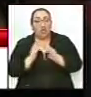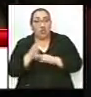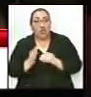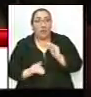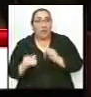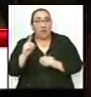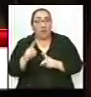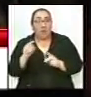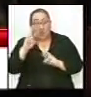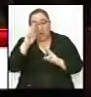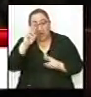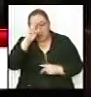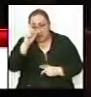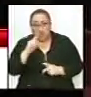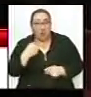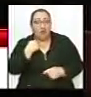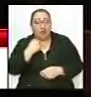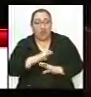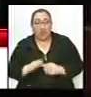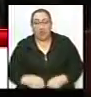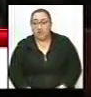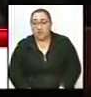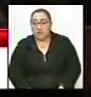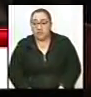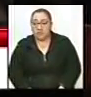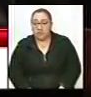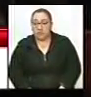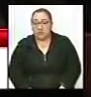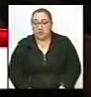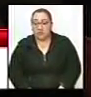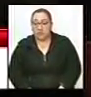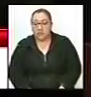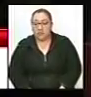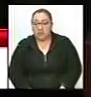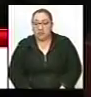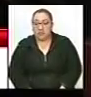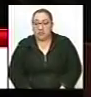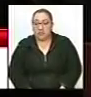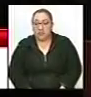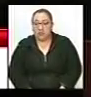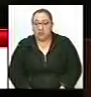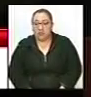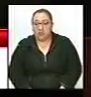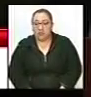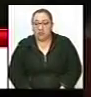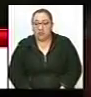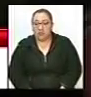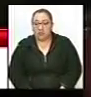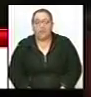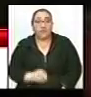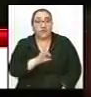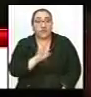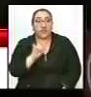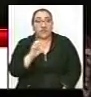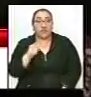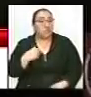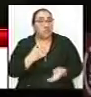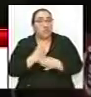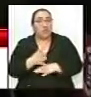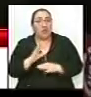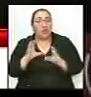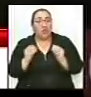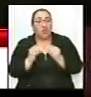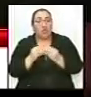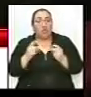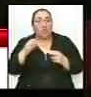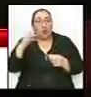todo caso, la advertencia de la FIFA está ahí y usted sabe que la FIFA no acepta injerencias de carácter político. ¿Qué puede pasar con esto? ¿Qué solución